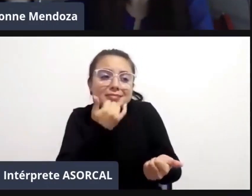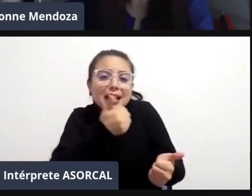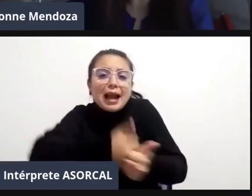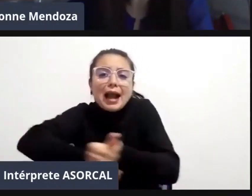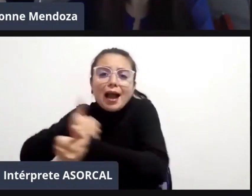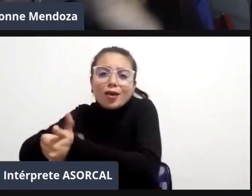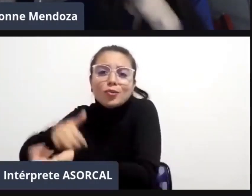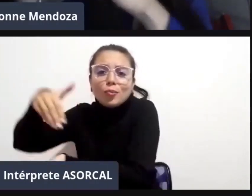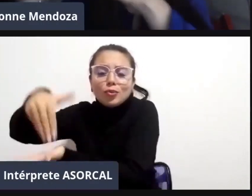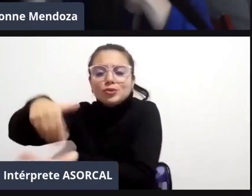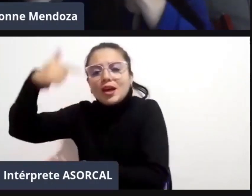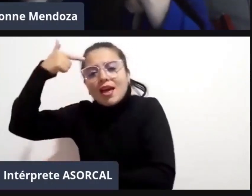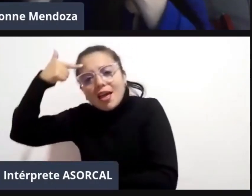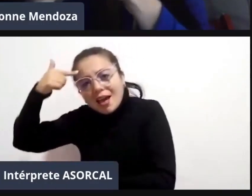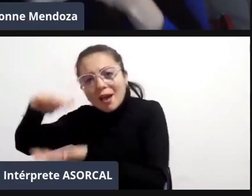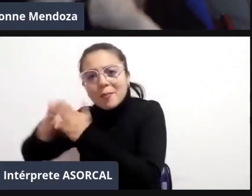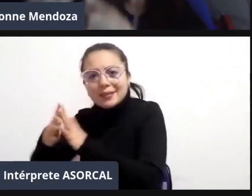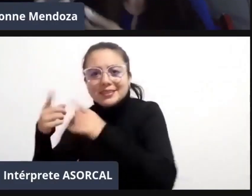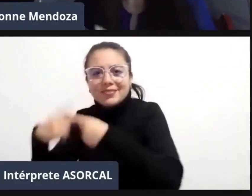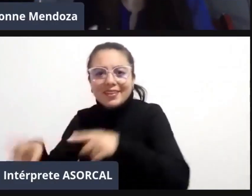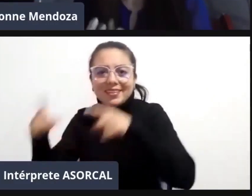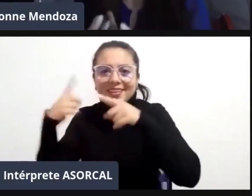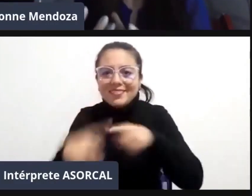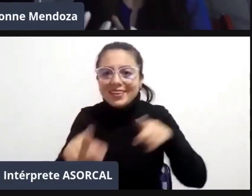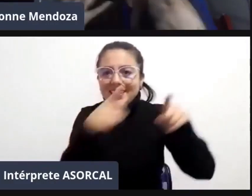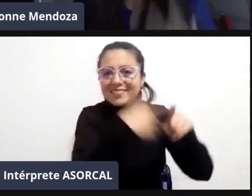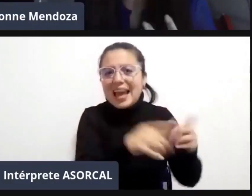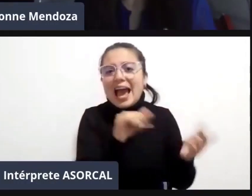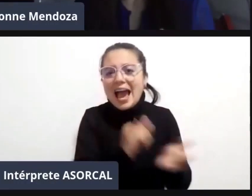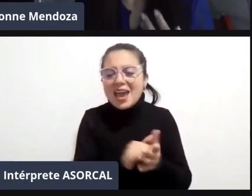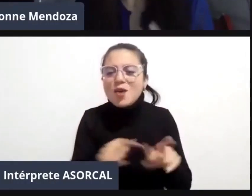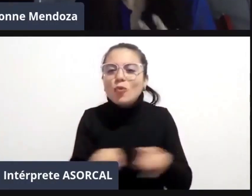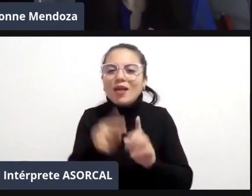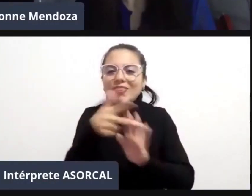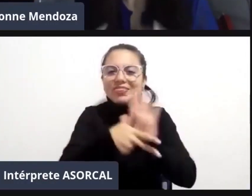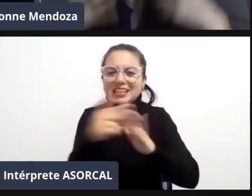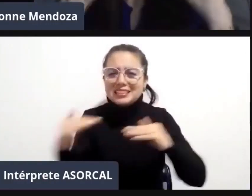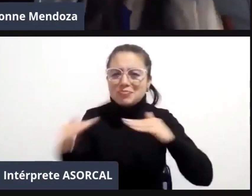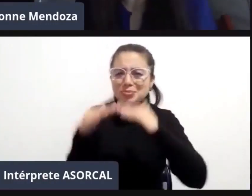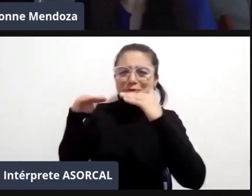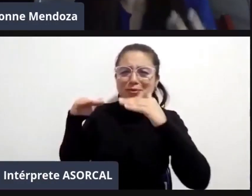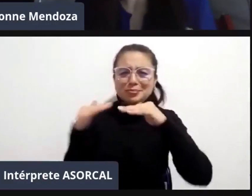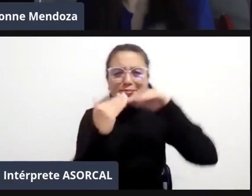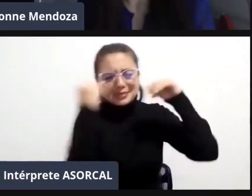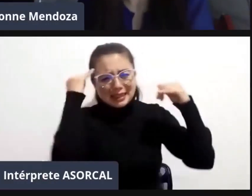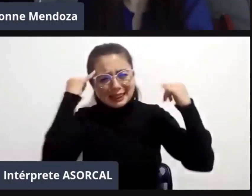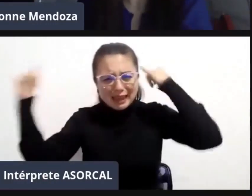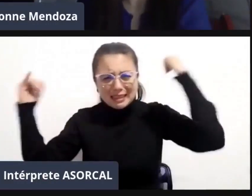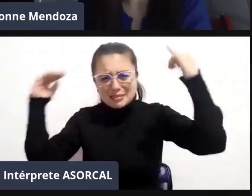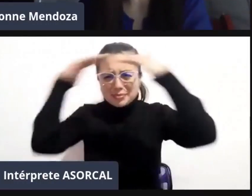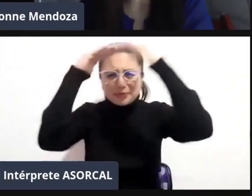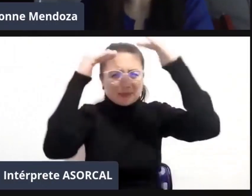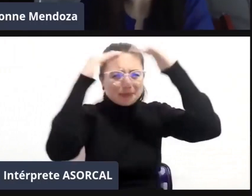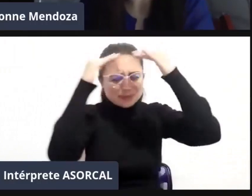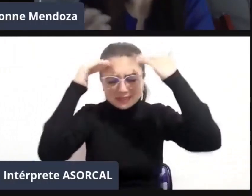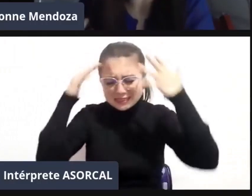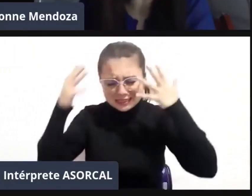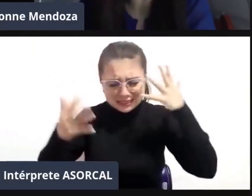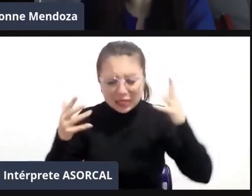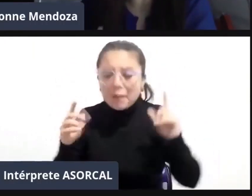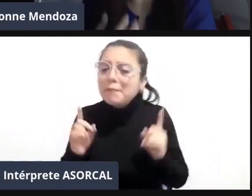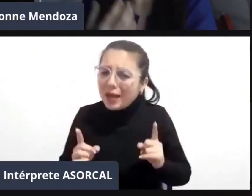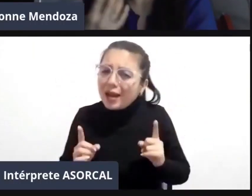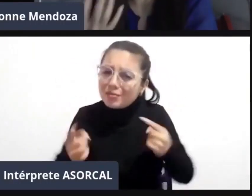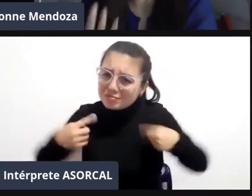es donde nos encontramos los choques de trenes, pero queremos vivir en paz, queremos tener una calidad